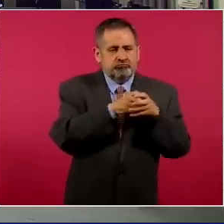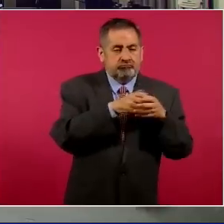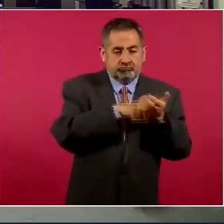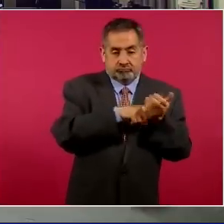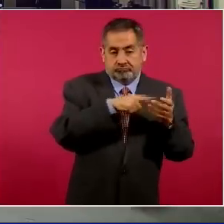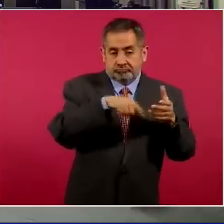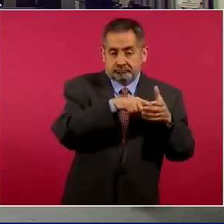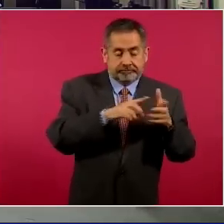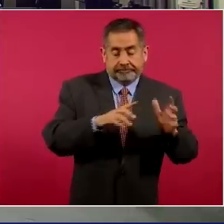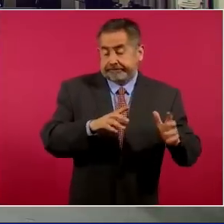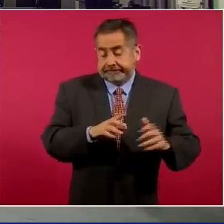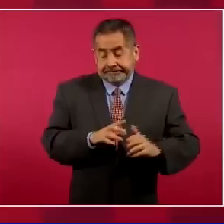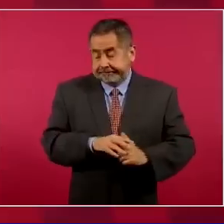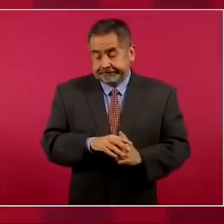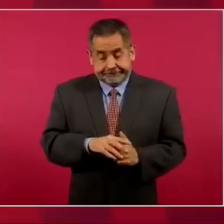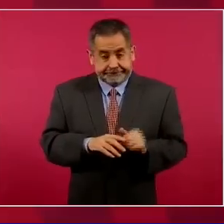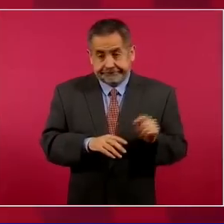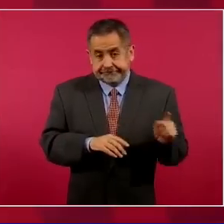es